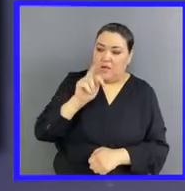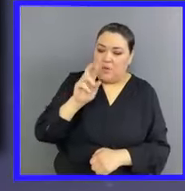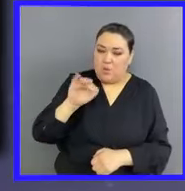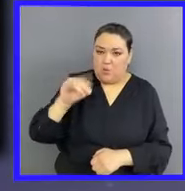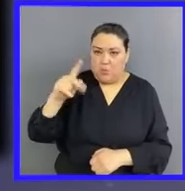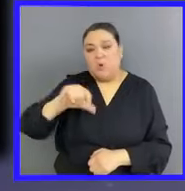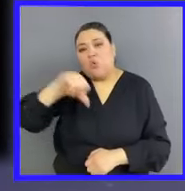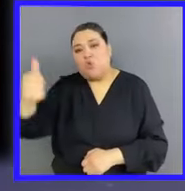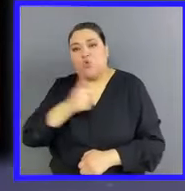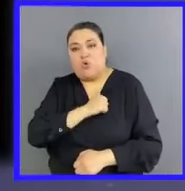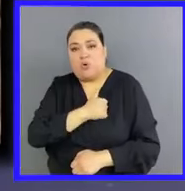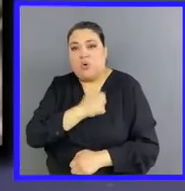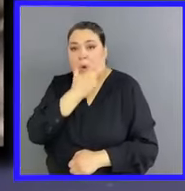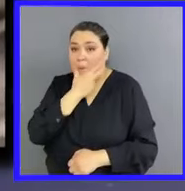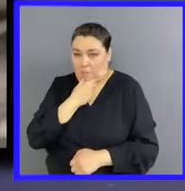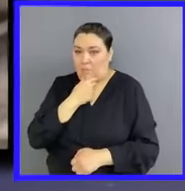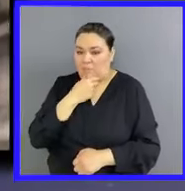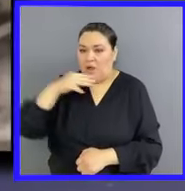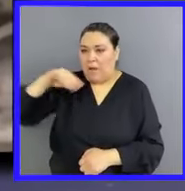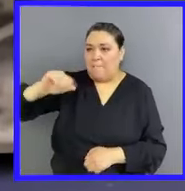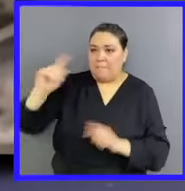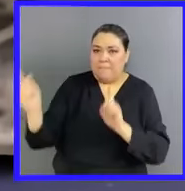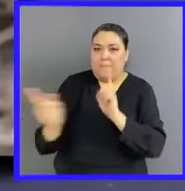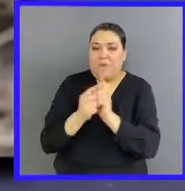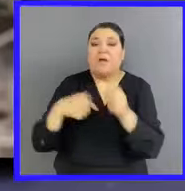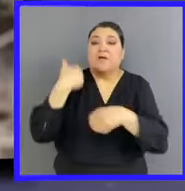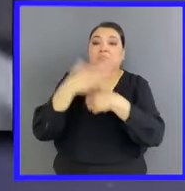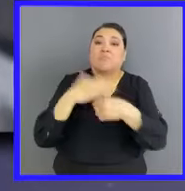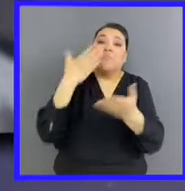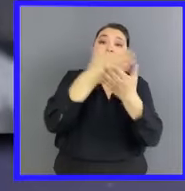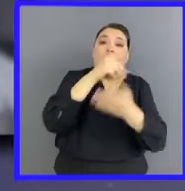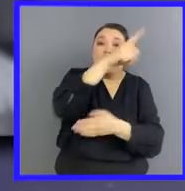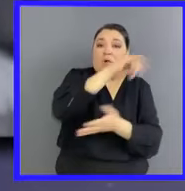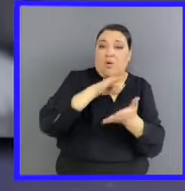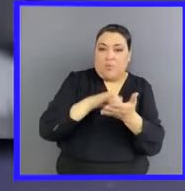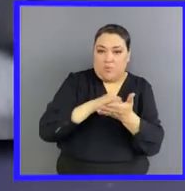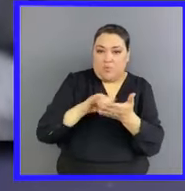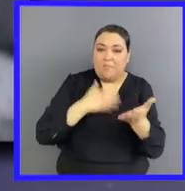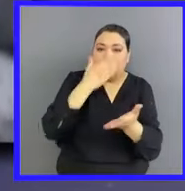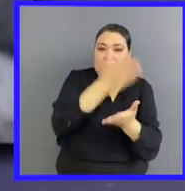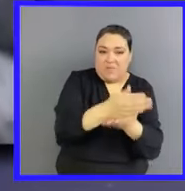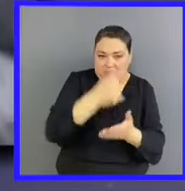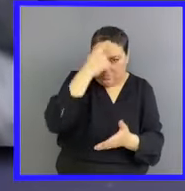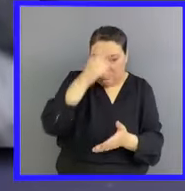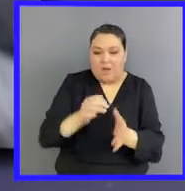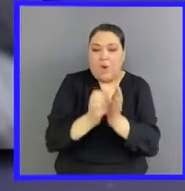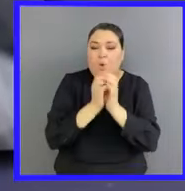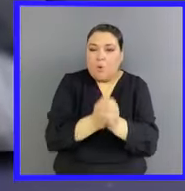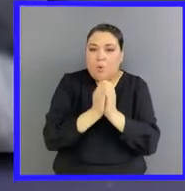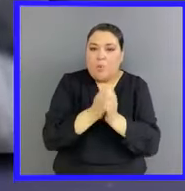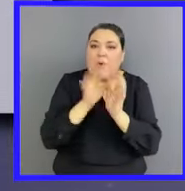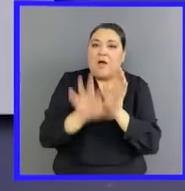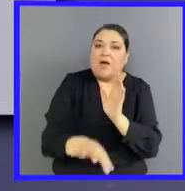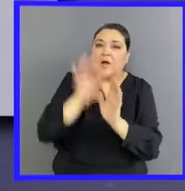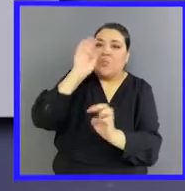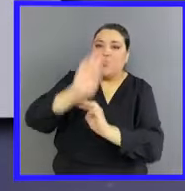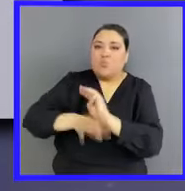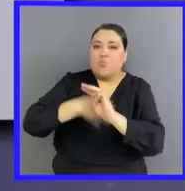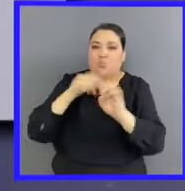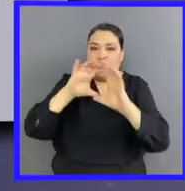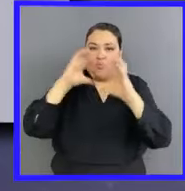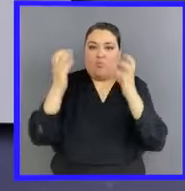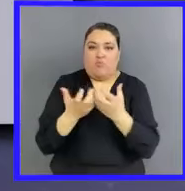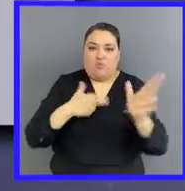Mark Carney, durante su viaje a Washington para asistir en el sorteo de los que participarán en la Copa Mundial de la FIFA